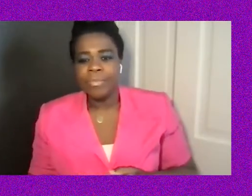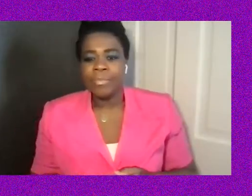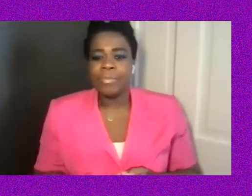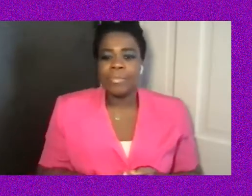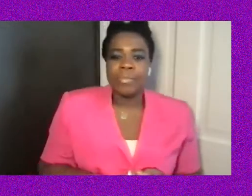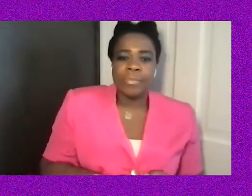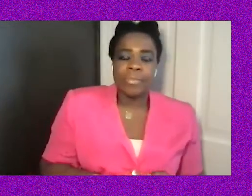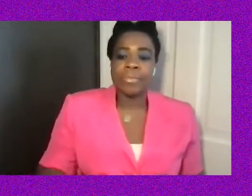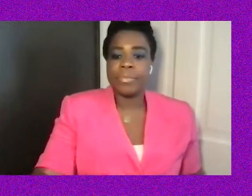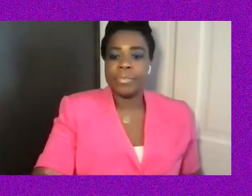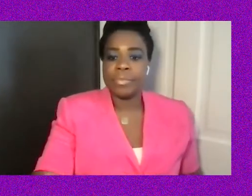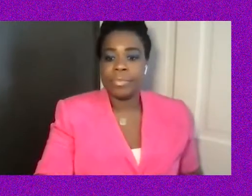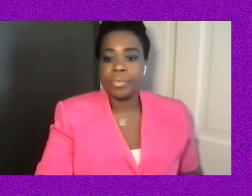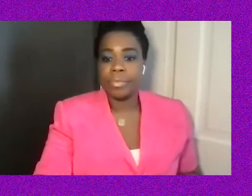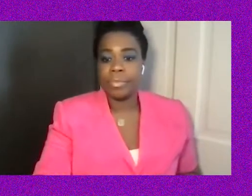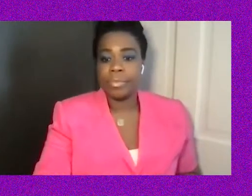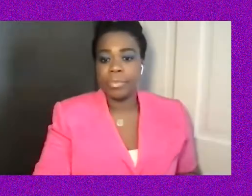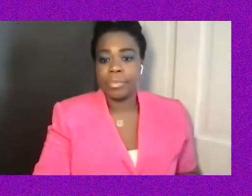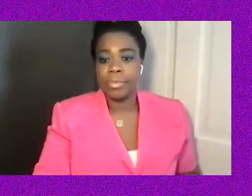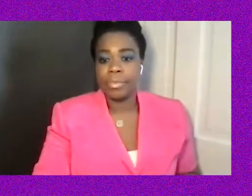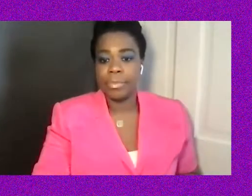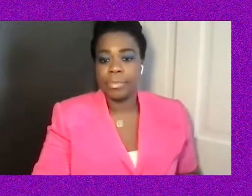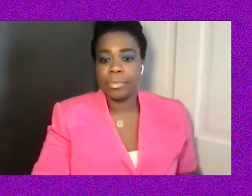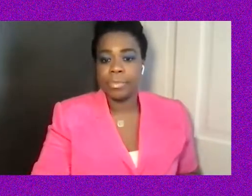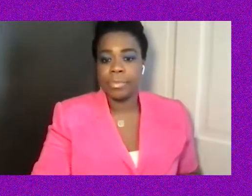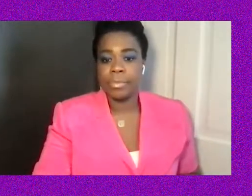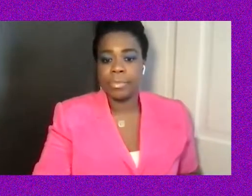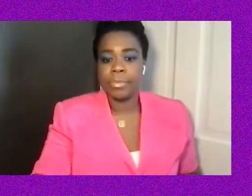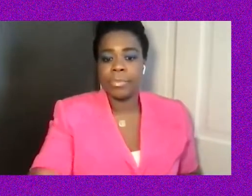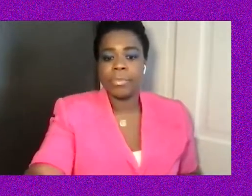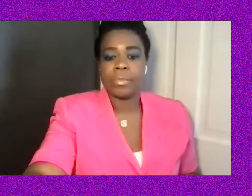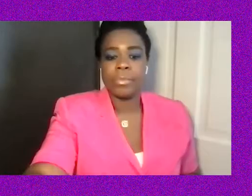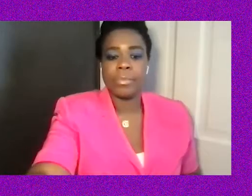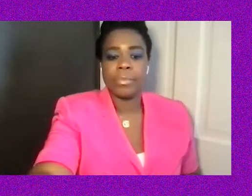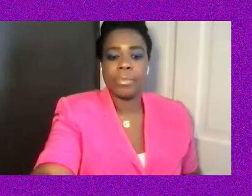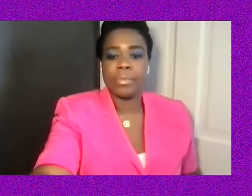Alabamos a sus ojos, sus manos y su bolígrafo.